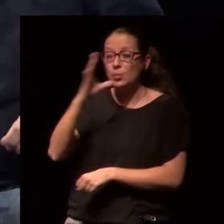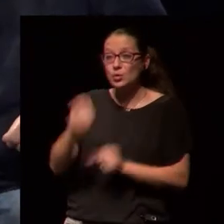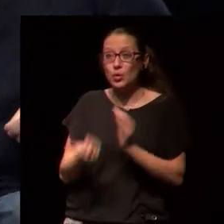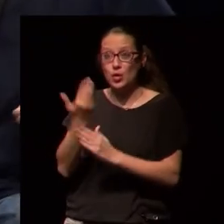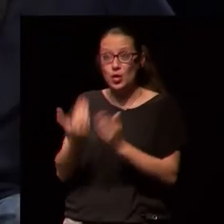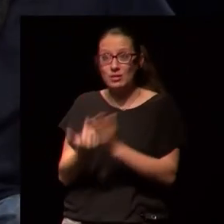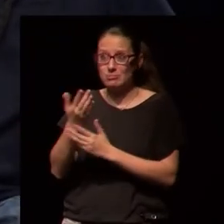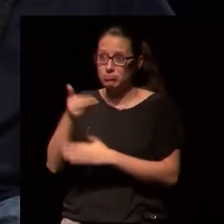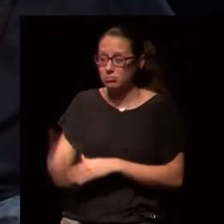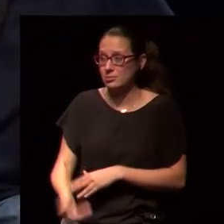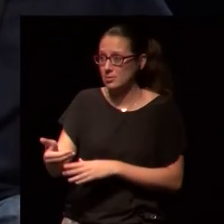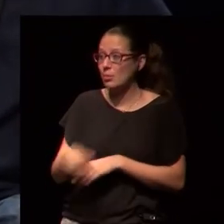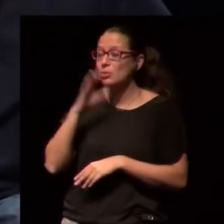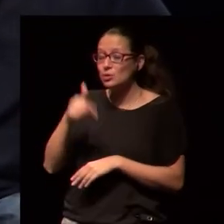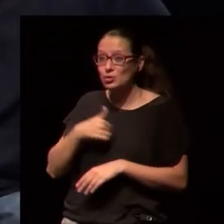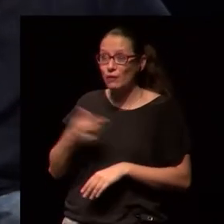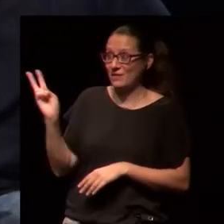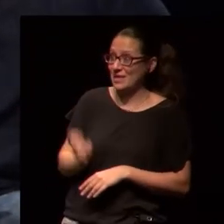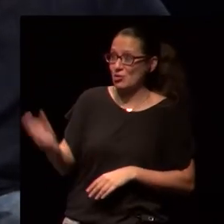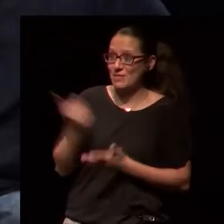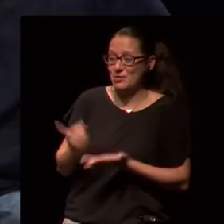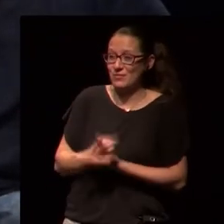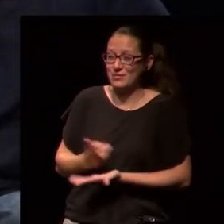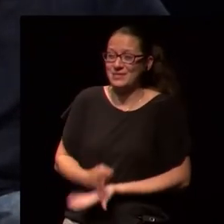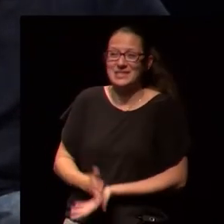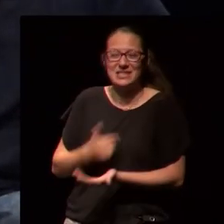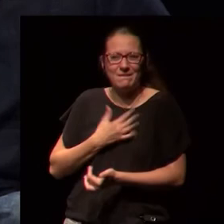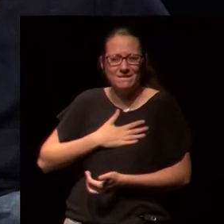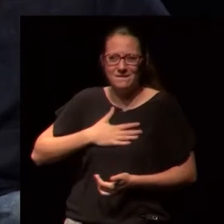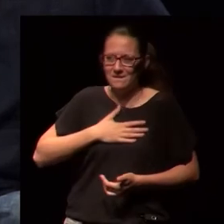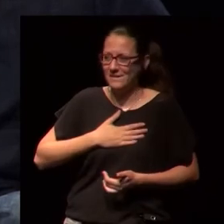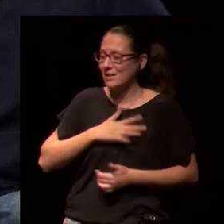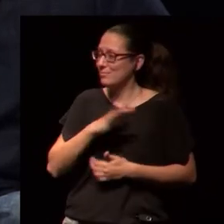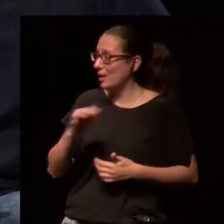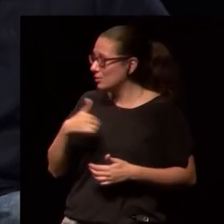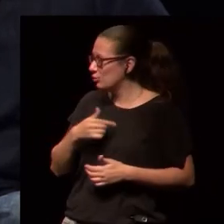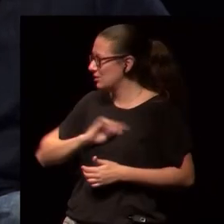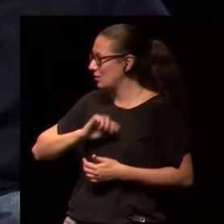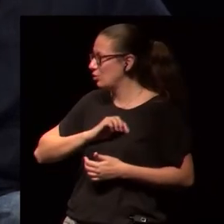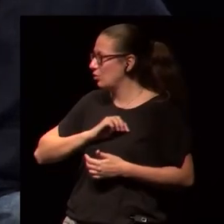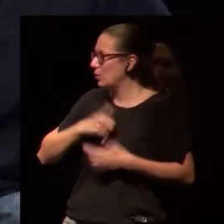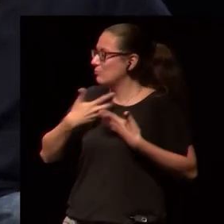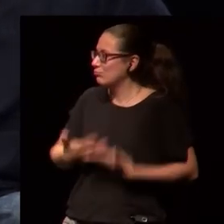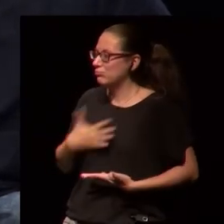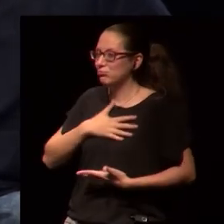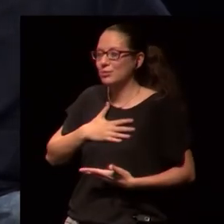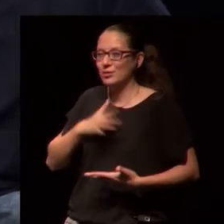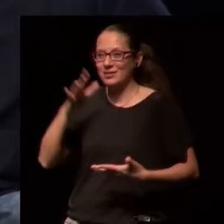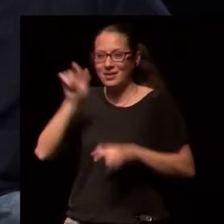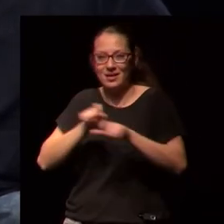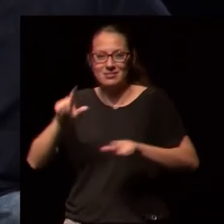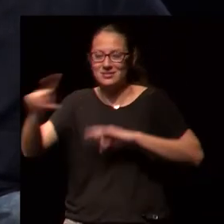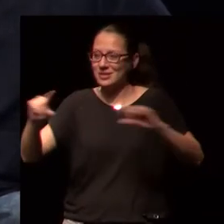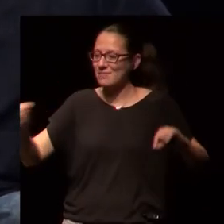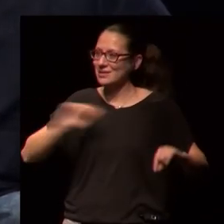importantes. Por eso estoy encantado de venir una y otra vez. Y por eso estoy tan satisfecho de ver que todo el mundo se va encantado